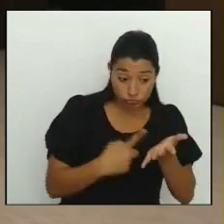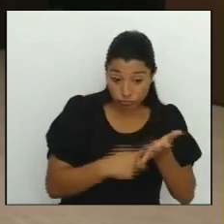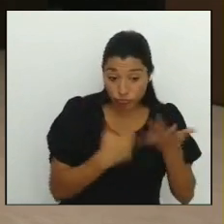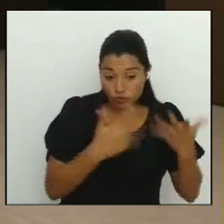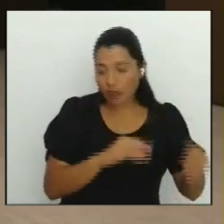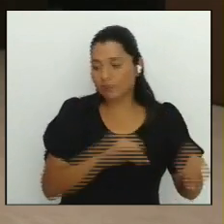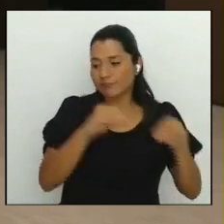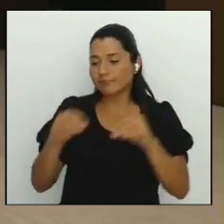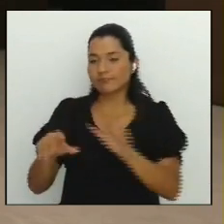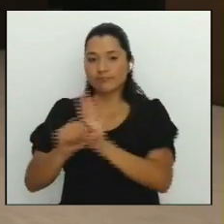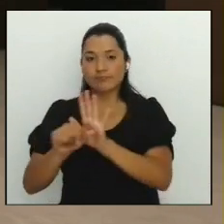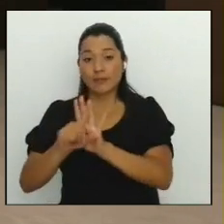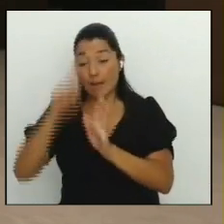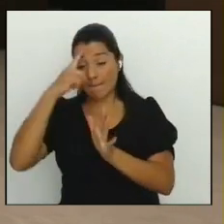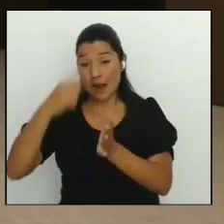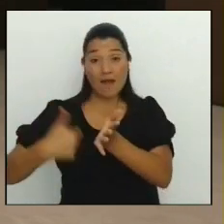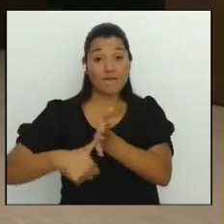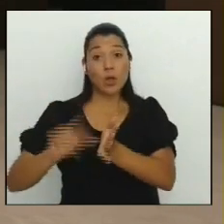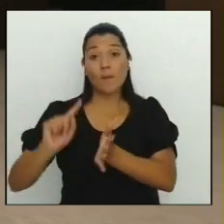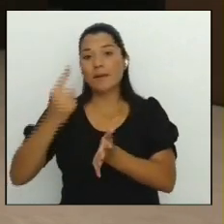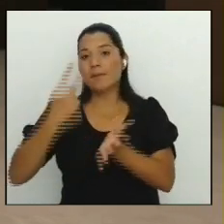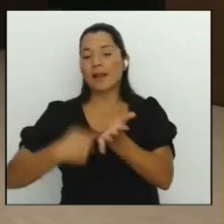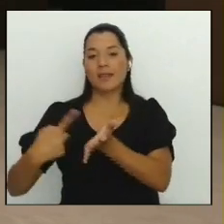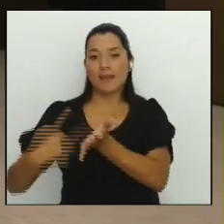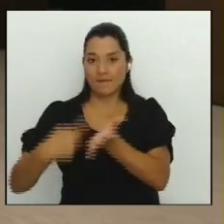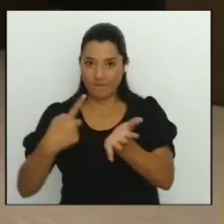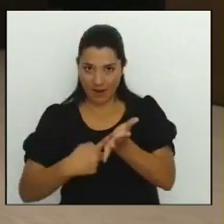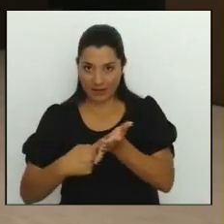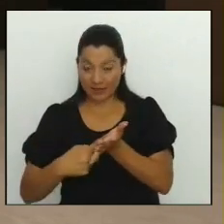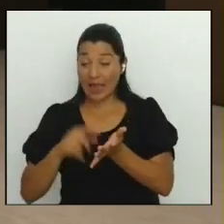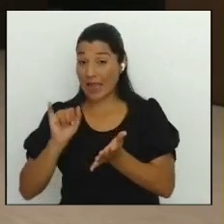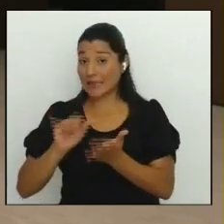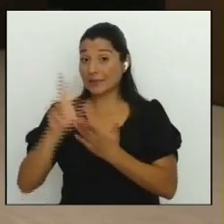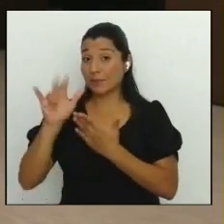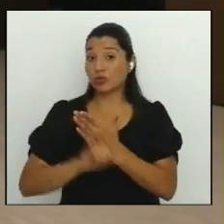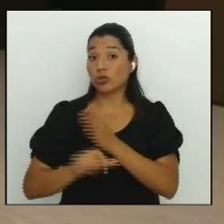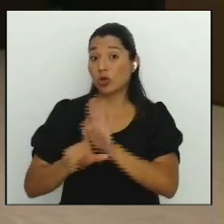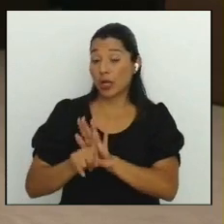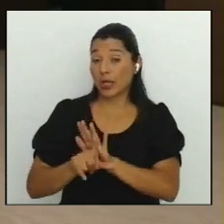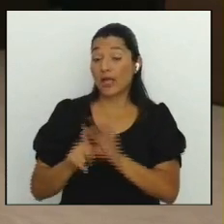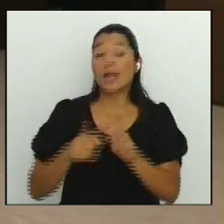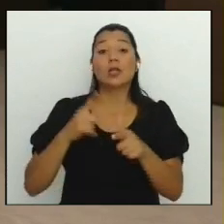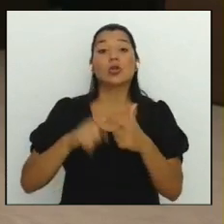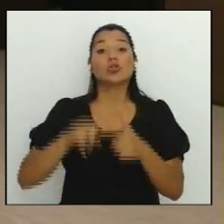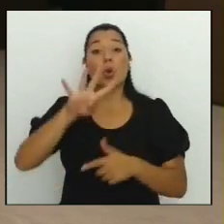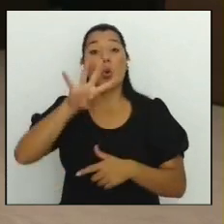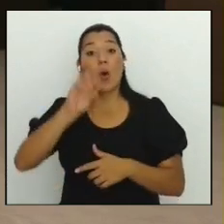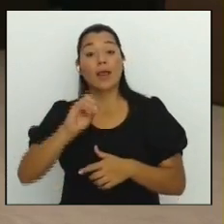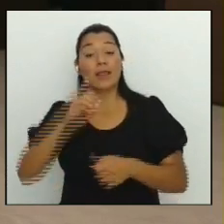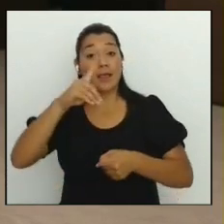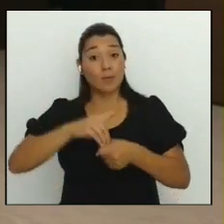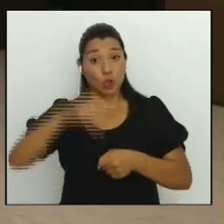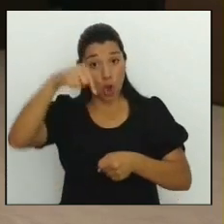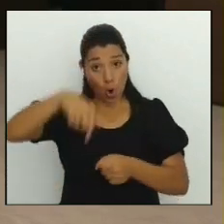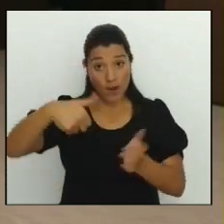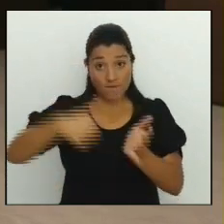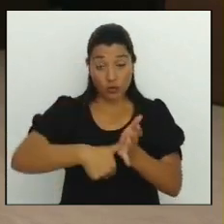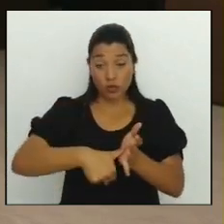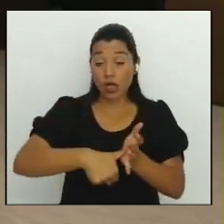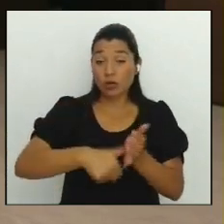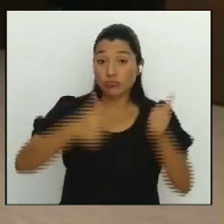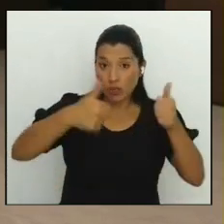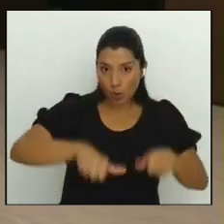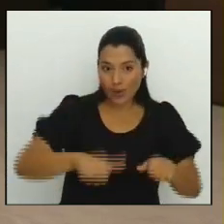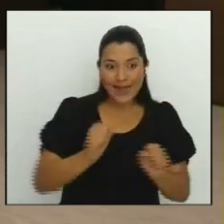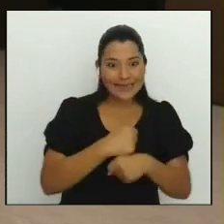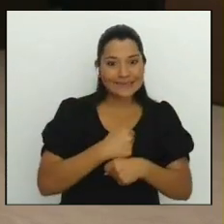en primer debate de este proyecto de ley. De esta manera, 40 diputados que votaron hoy a favor de agilizar este proyecto